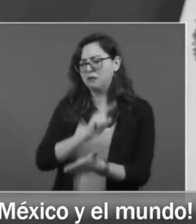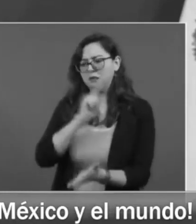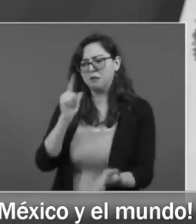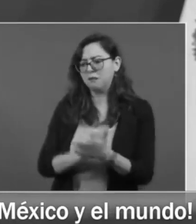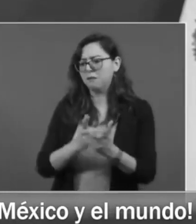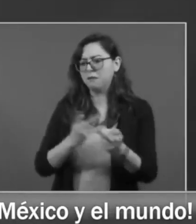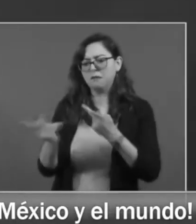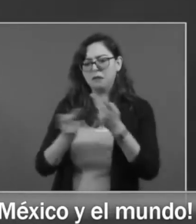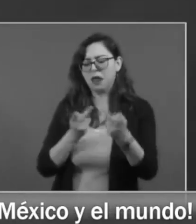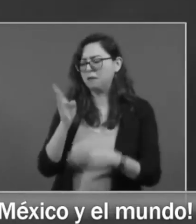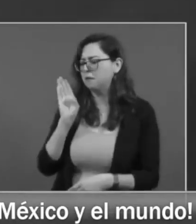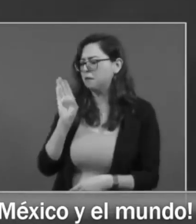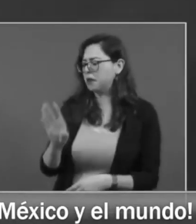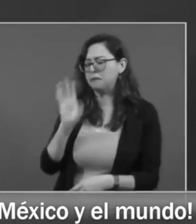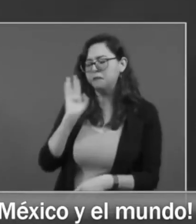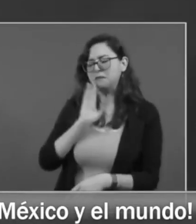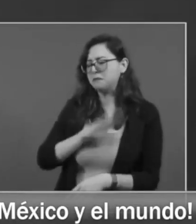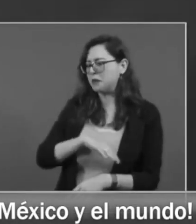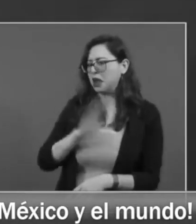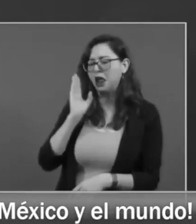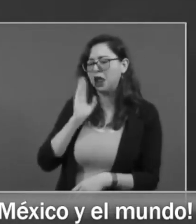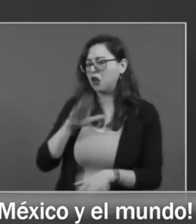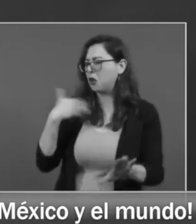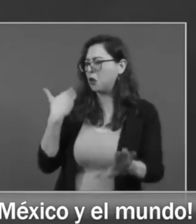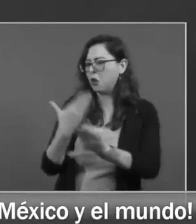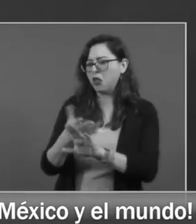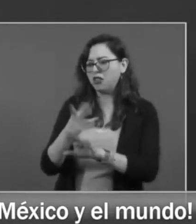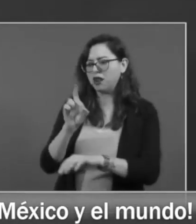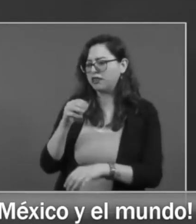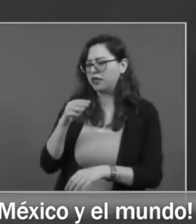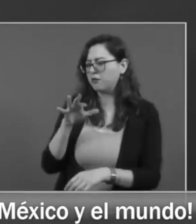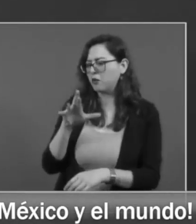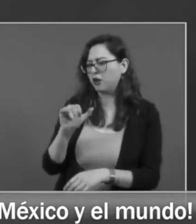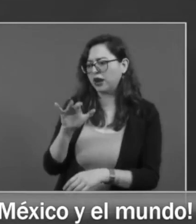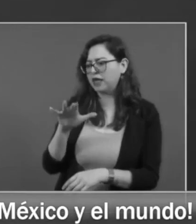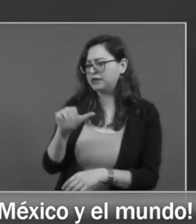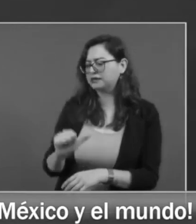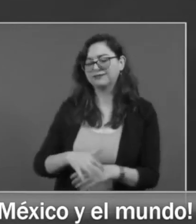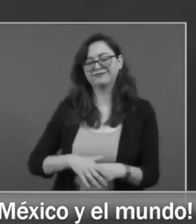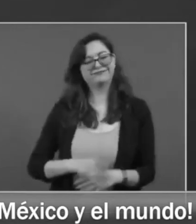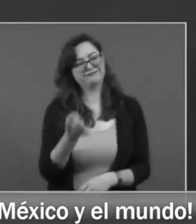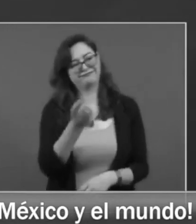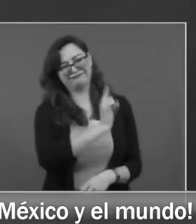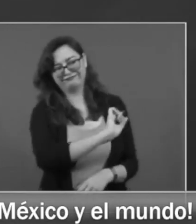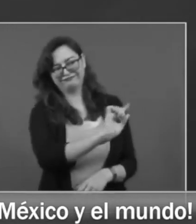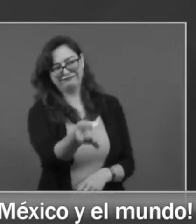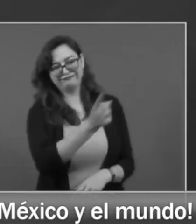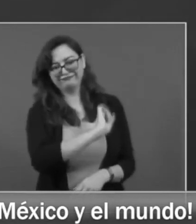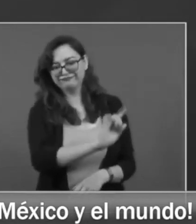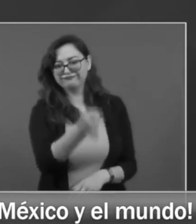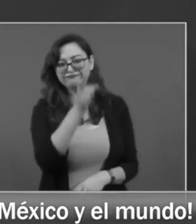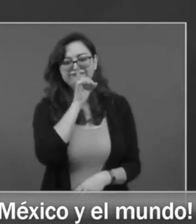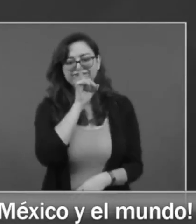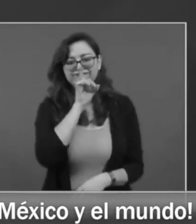cuando de lo que se trata es de que no ganen tanto, que no vivan